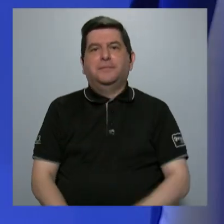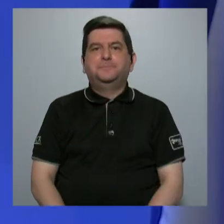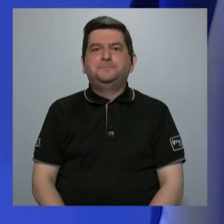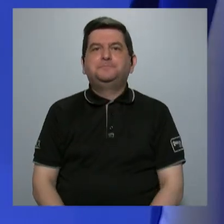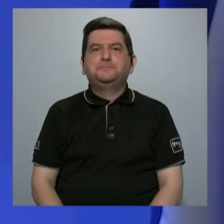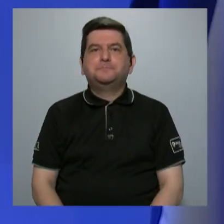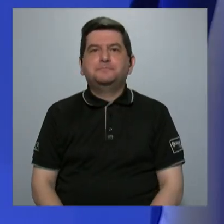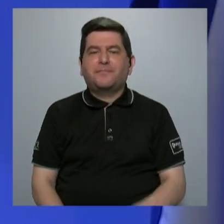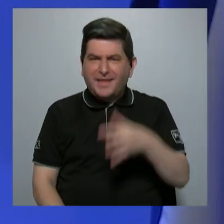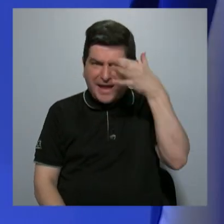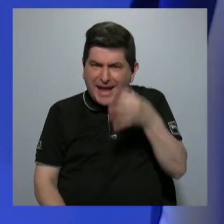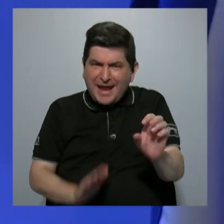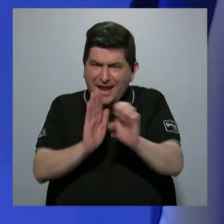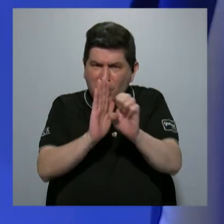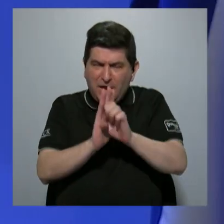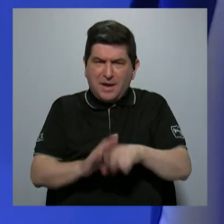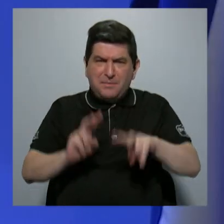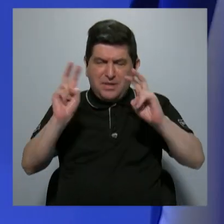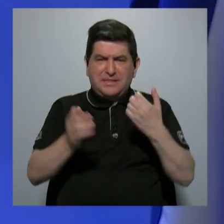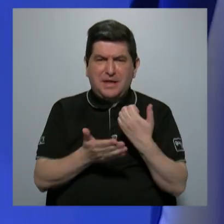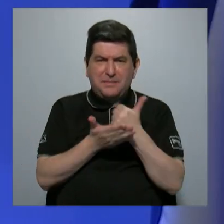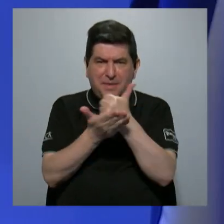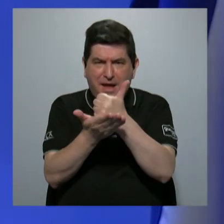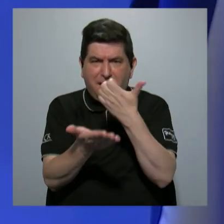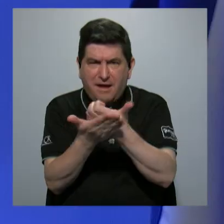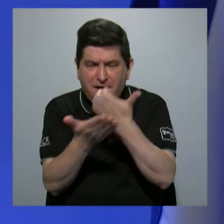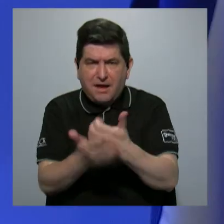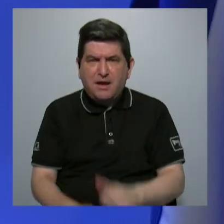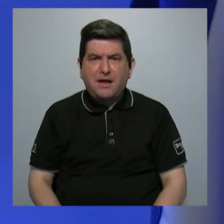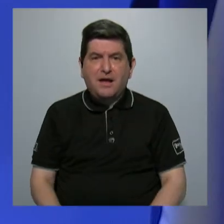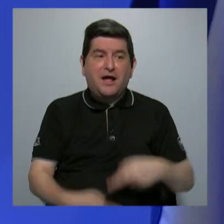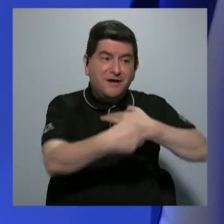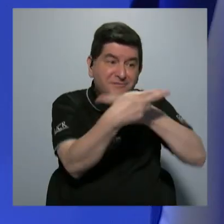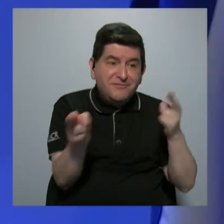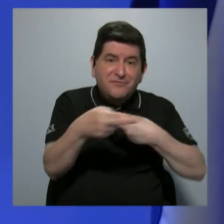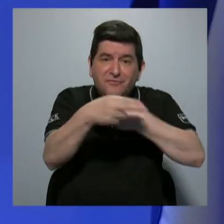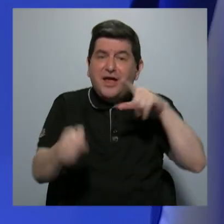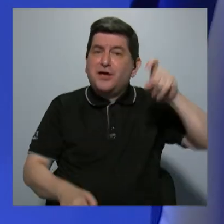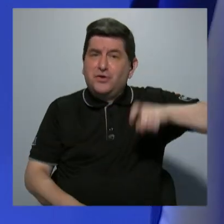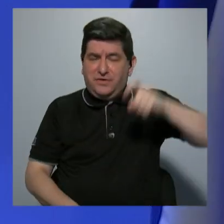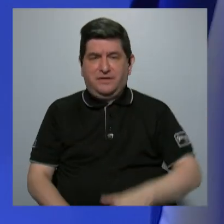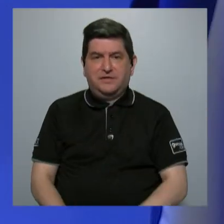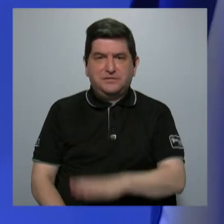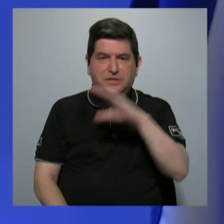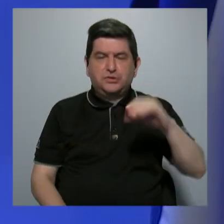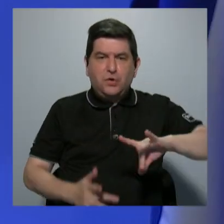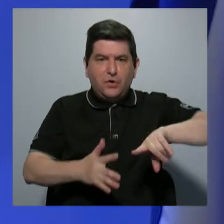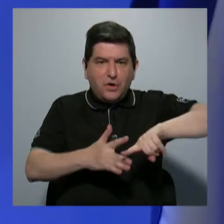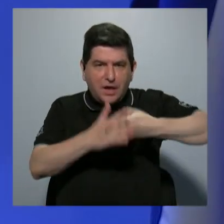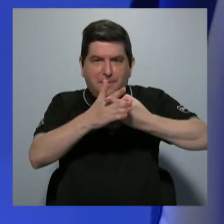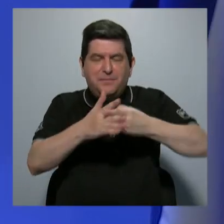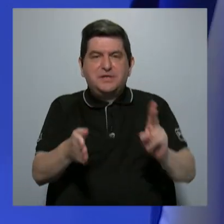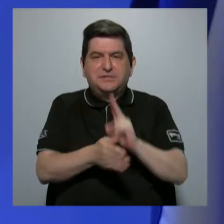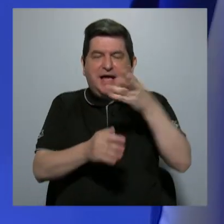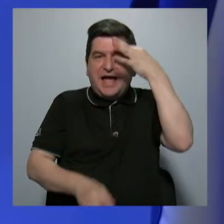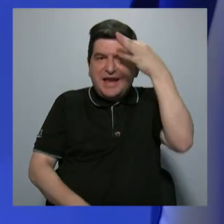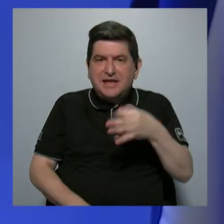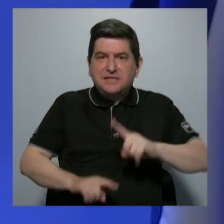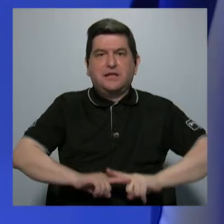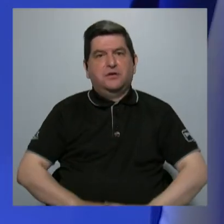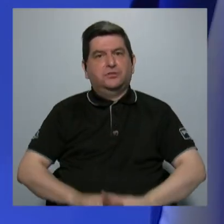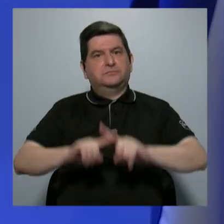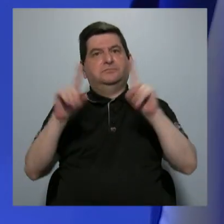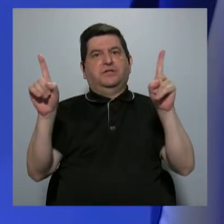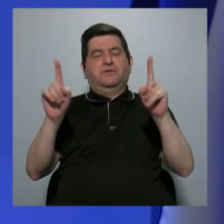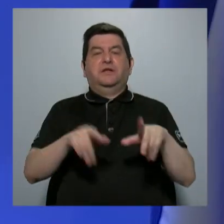mismas. Creo que, por ejemplo, el tema de becas debería empezar a regionalizarse y deberíamos empezar a usar criterios